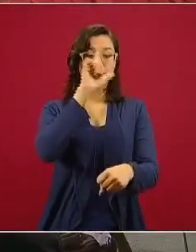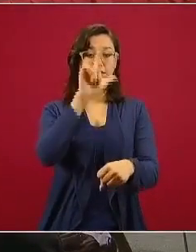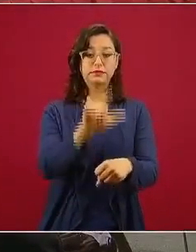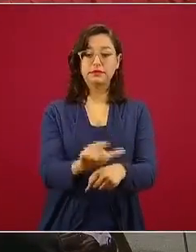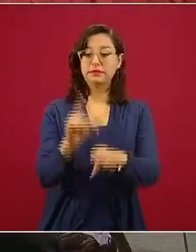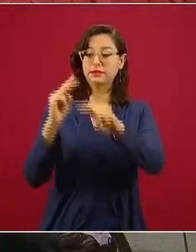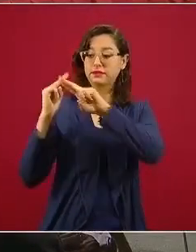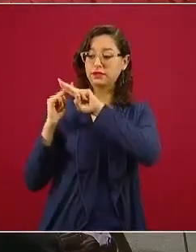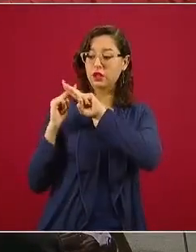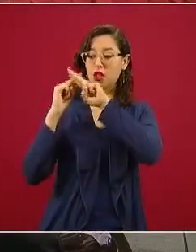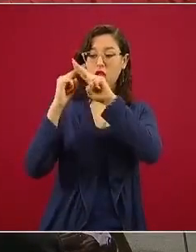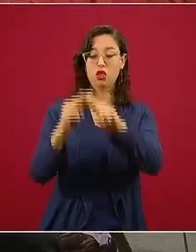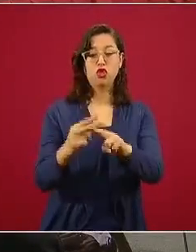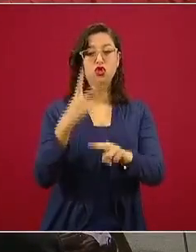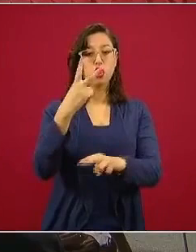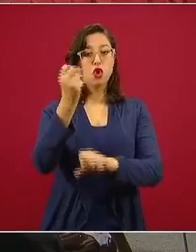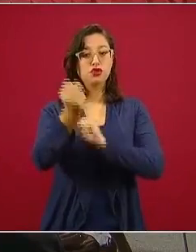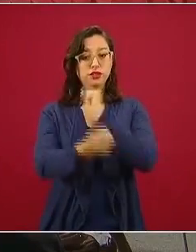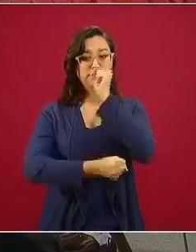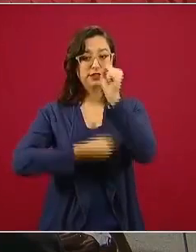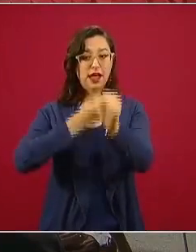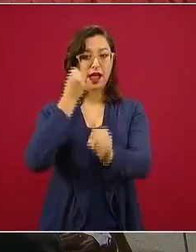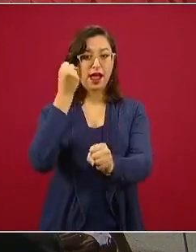cumplimos 2 años